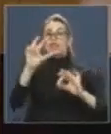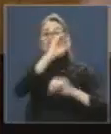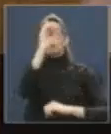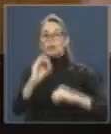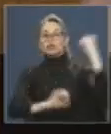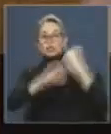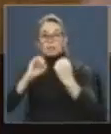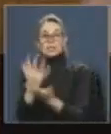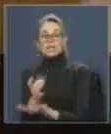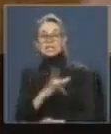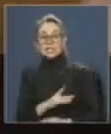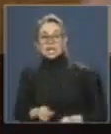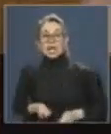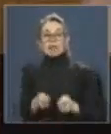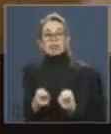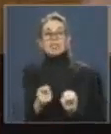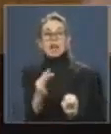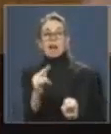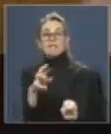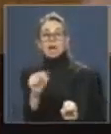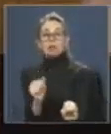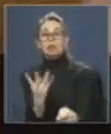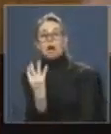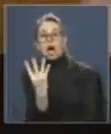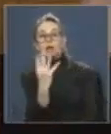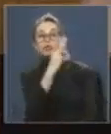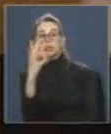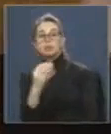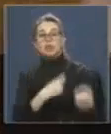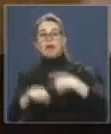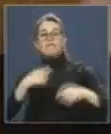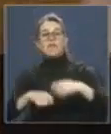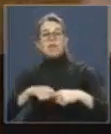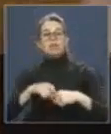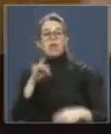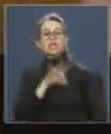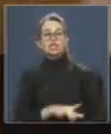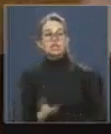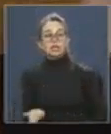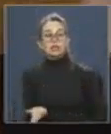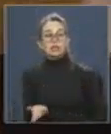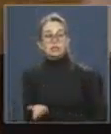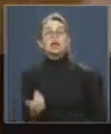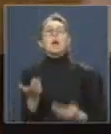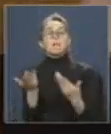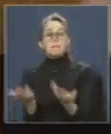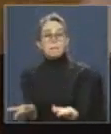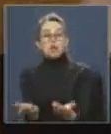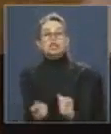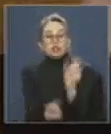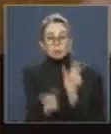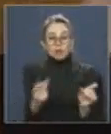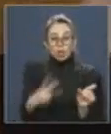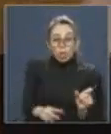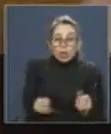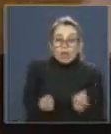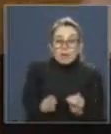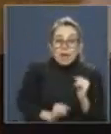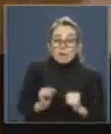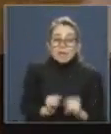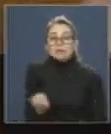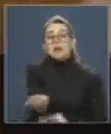solo facturaron el 14 por ciento de las ventas producto de esto es que tenemos nuestros pequeños medianos empresarios